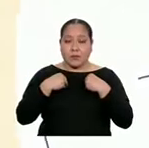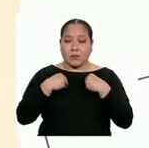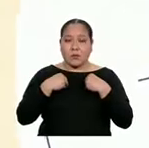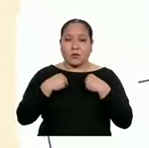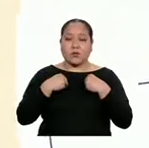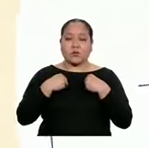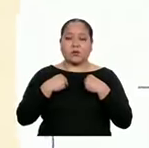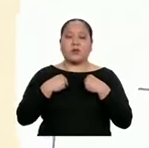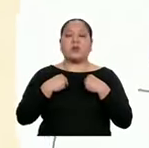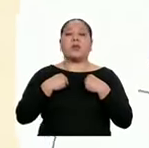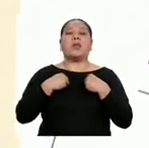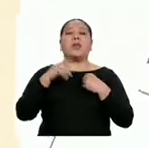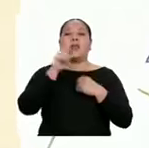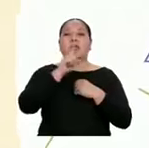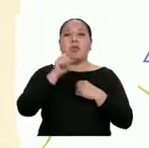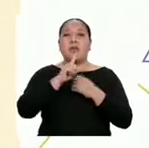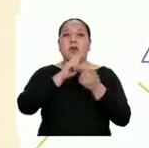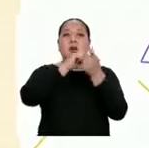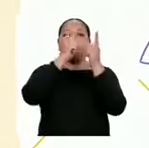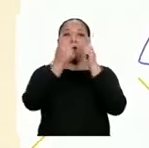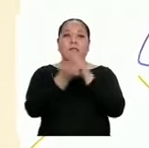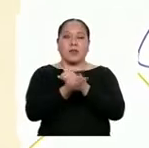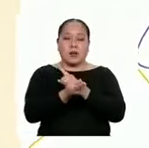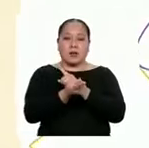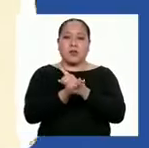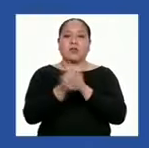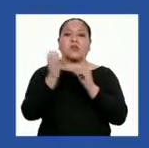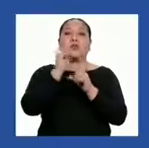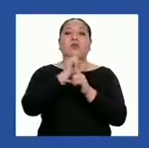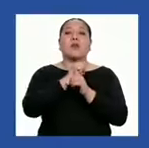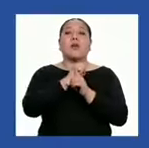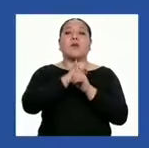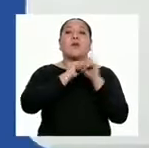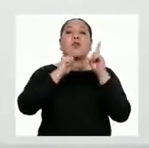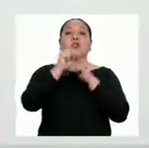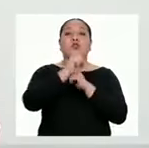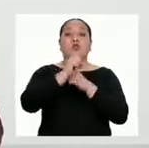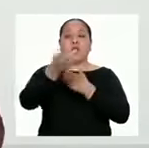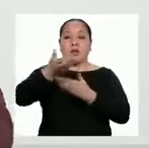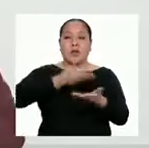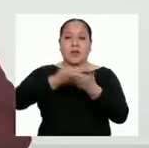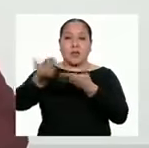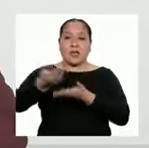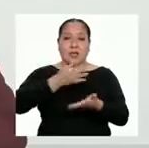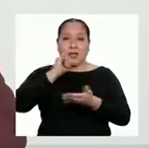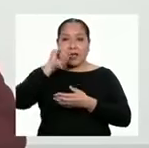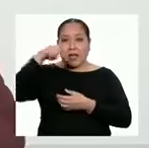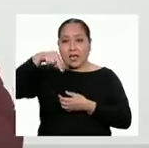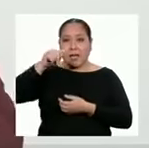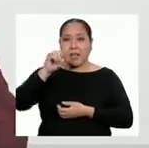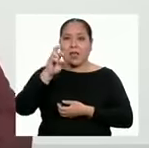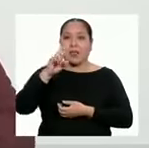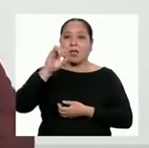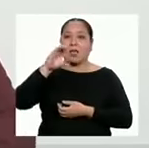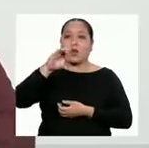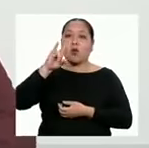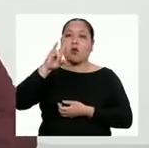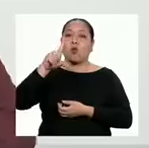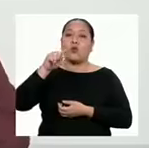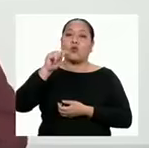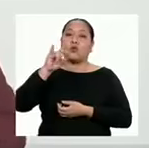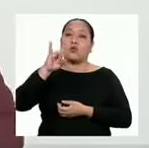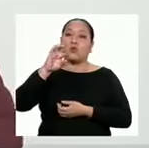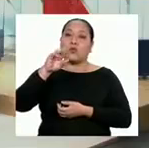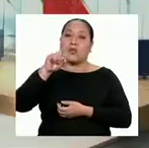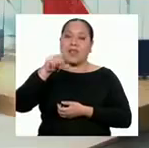aceptarnos y así convertirnos en una sociedad intercultural. Excelente, Yaremis. Eso ha